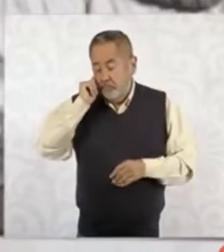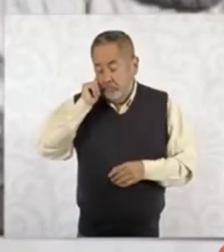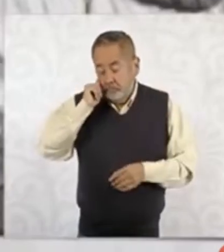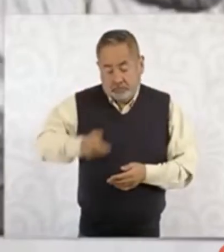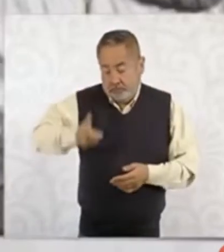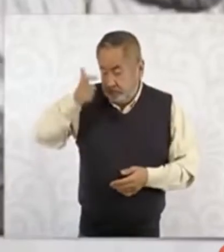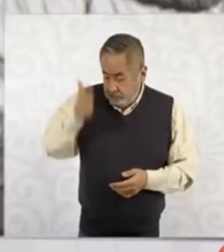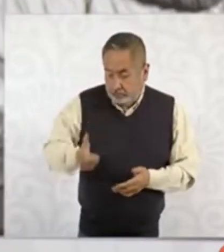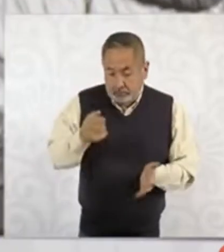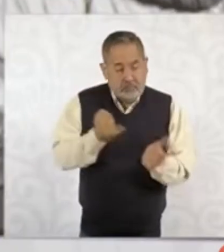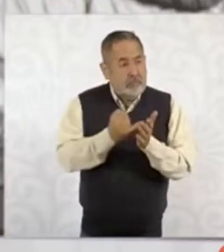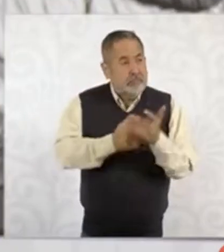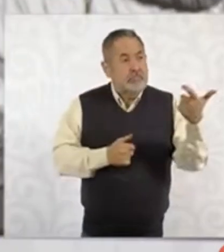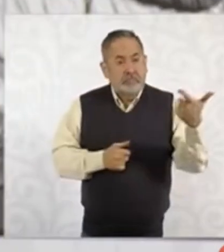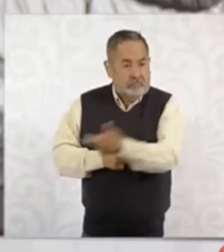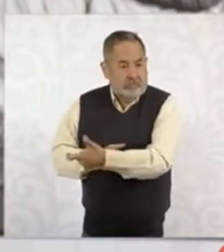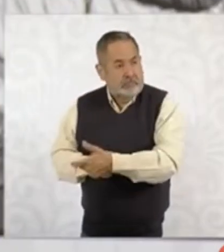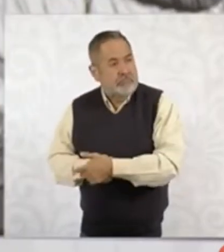ese enojo lo traducen